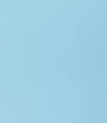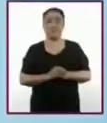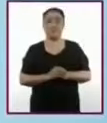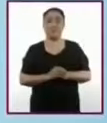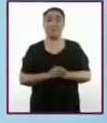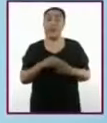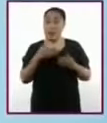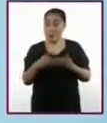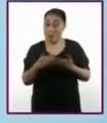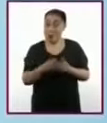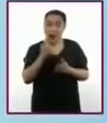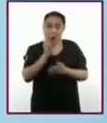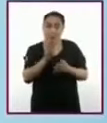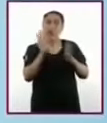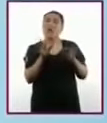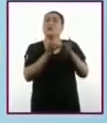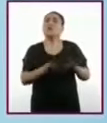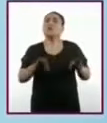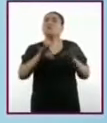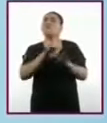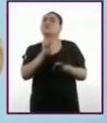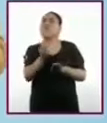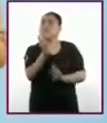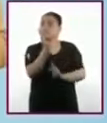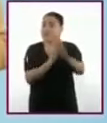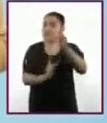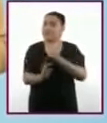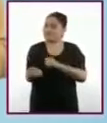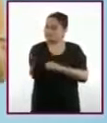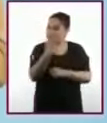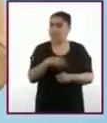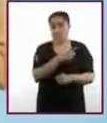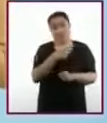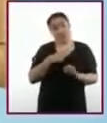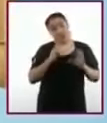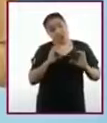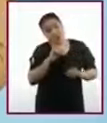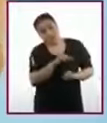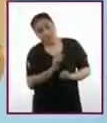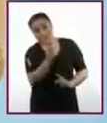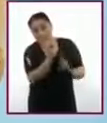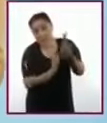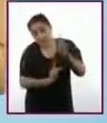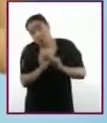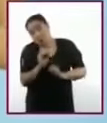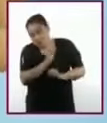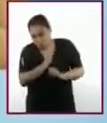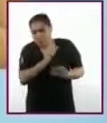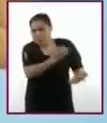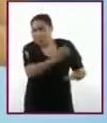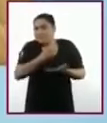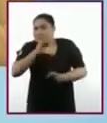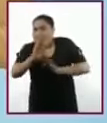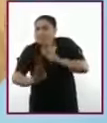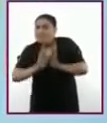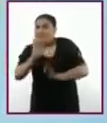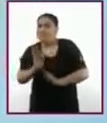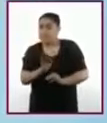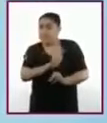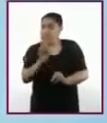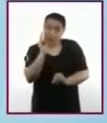Ahora que sabemos la importancia de las plantas, los invito a que cuidemos de ellas y si es posible, adopten una. Ya observaron que nos dan